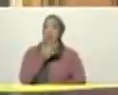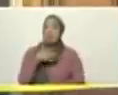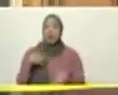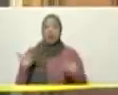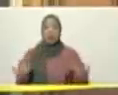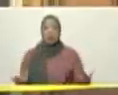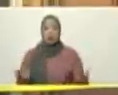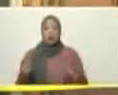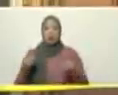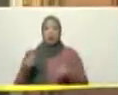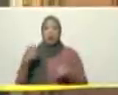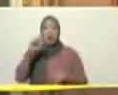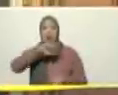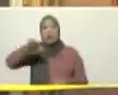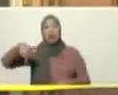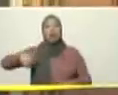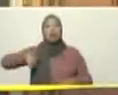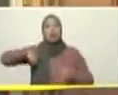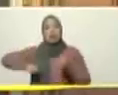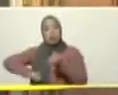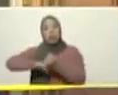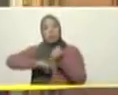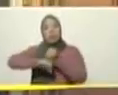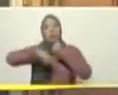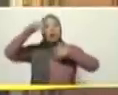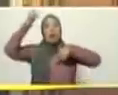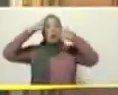de esa incertidumbre, de ese dolor,